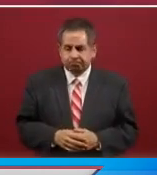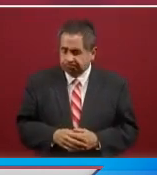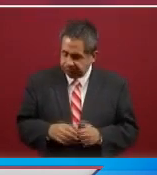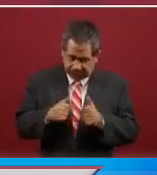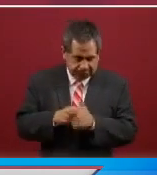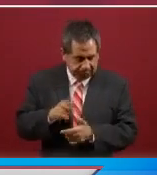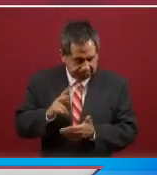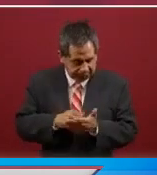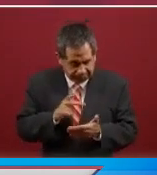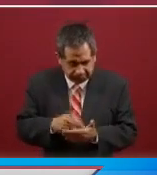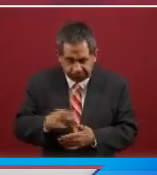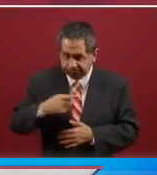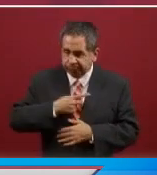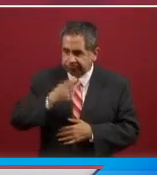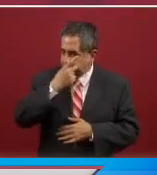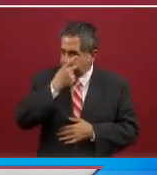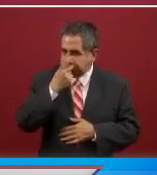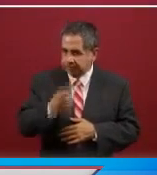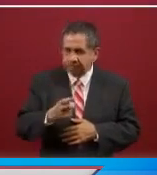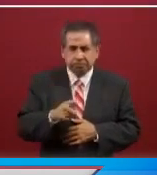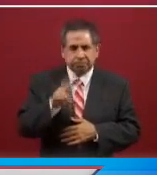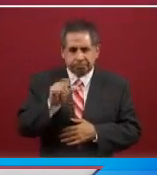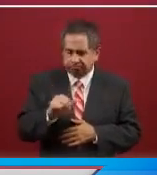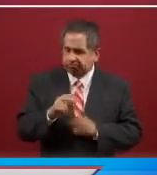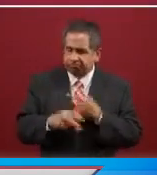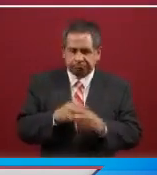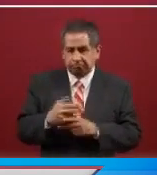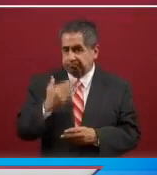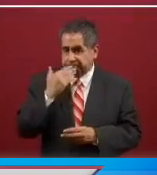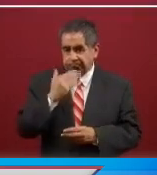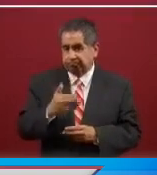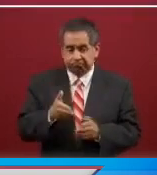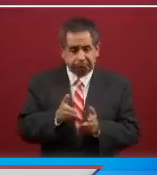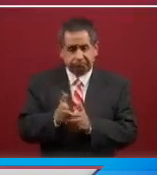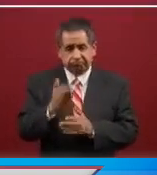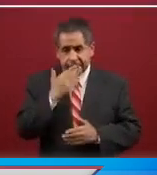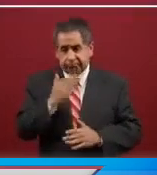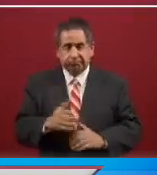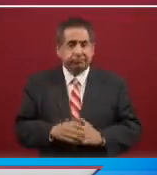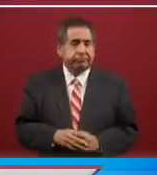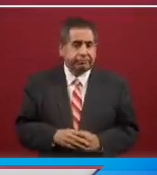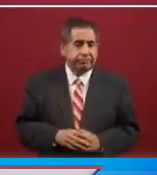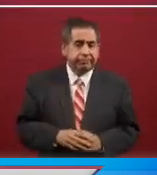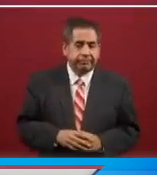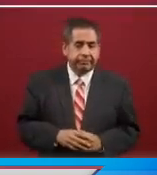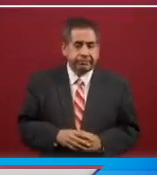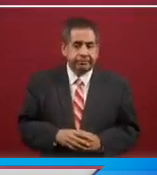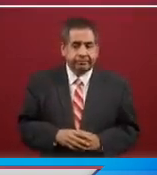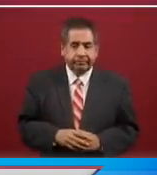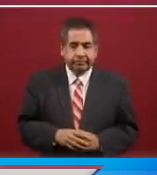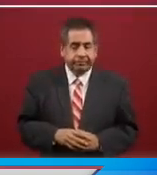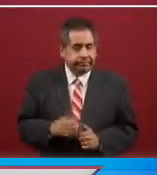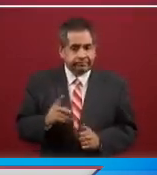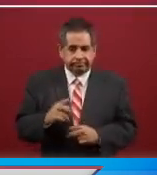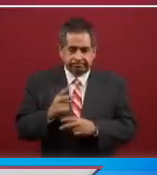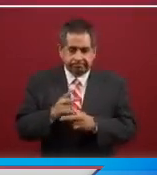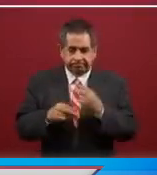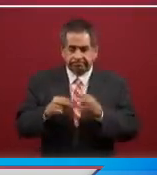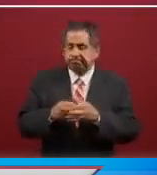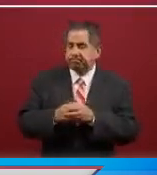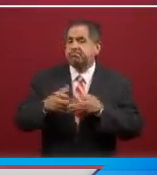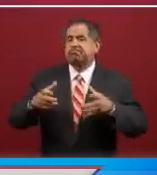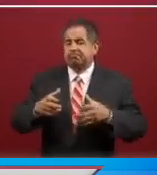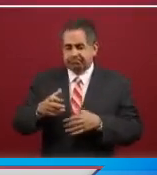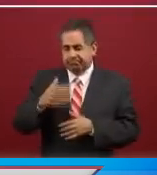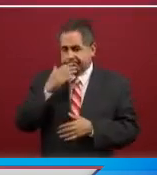sosteniendo que vamos bien. Sostiene el presidente Andrés Manuel López Obrador el crecimiento de la economía en México, cuando menos